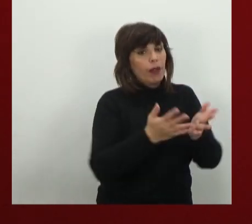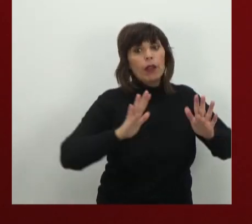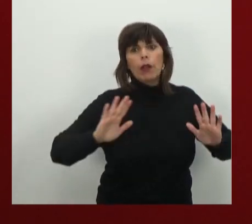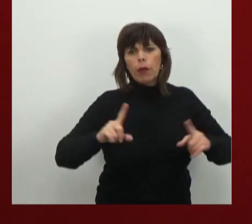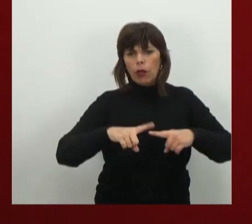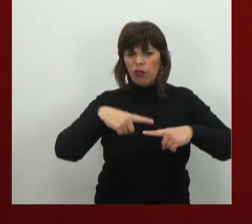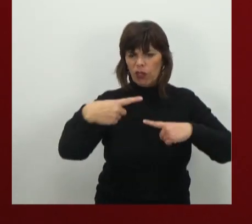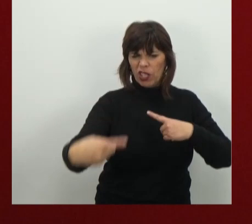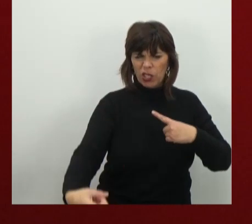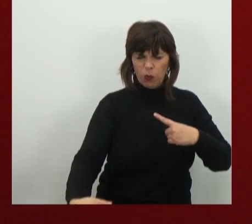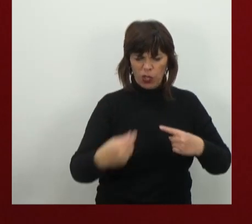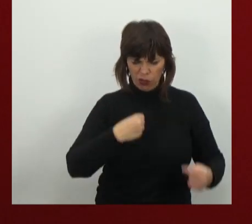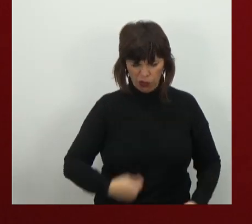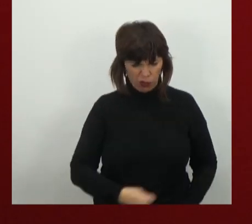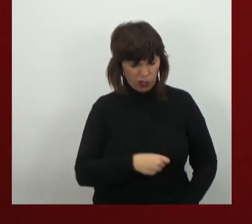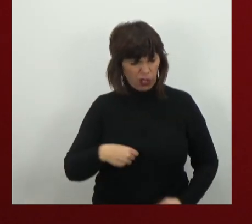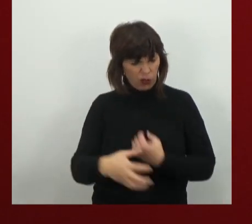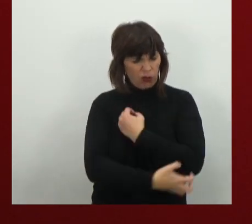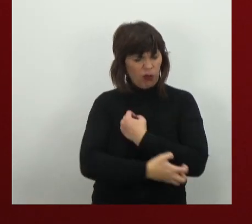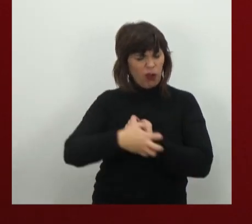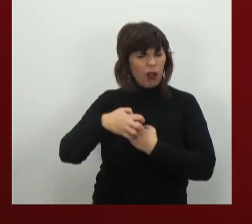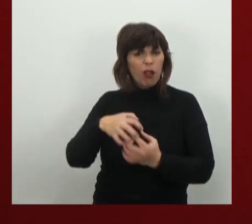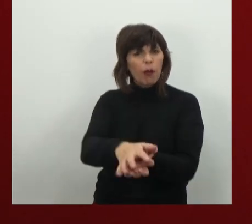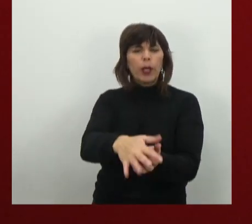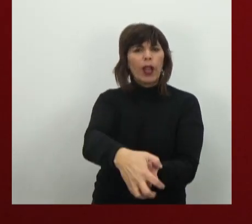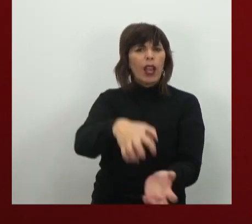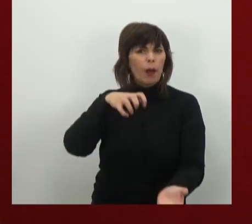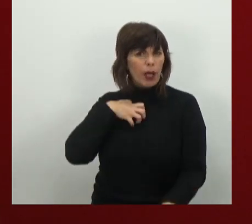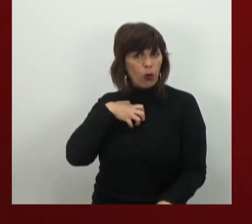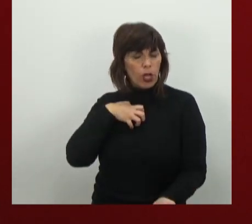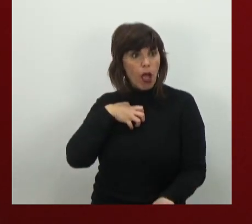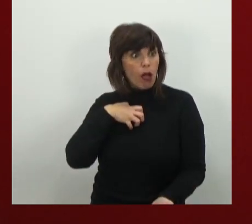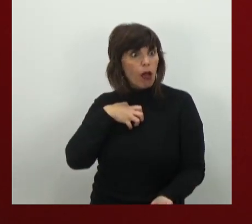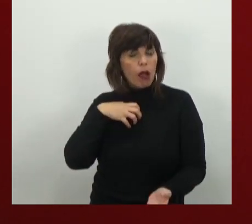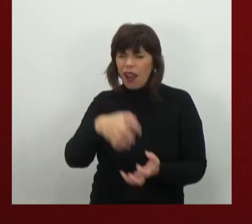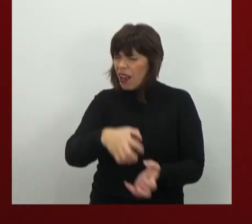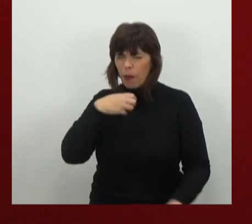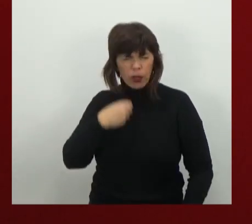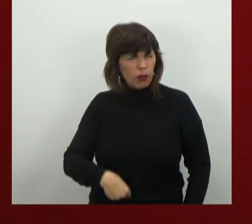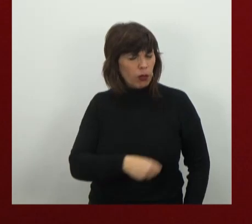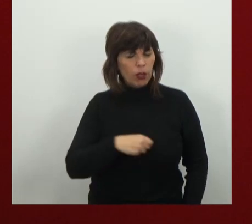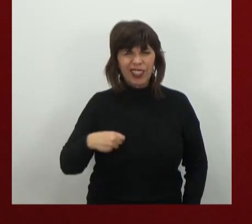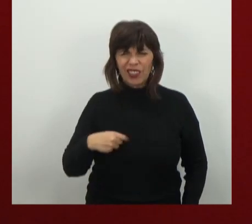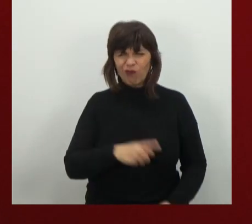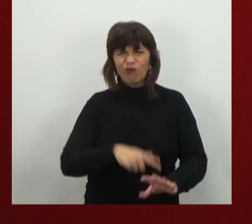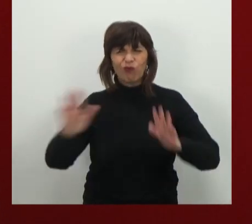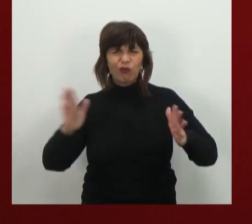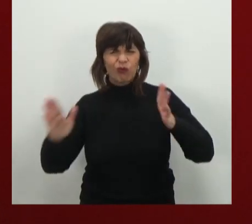entra en una fase de legalismo. Y déjame explicarlo, dame un momento que te explique esto.